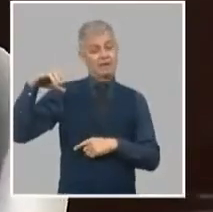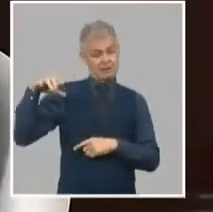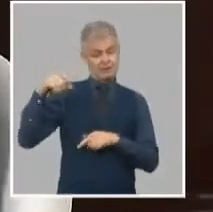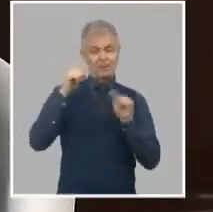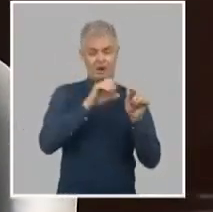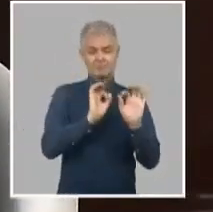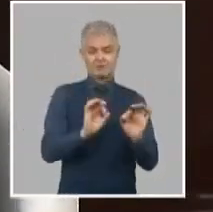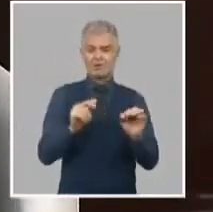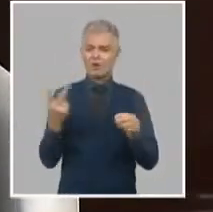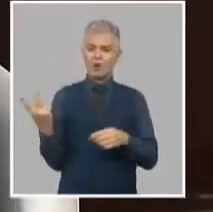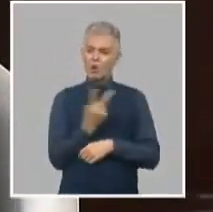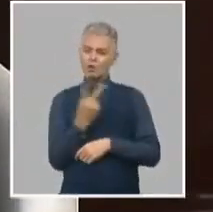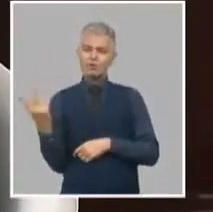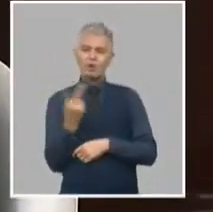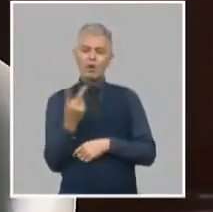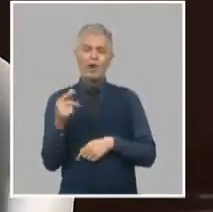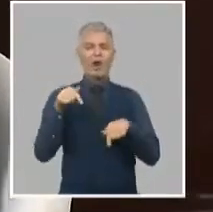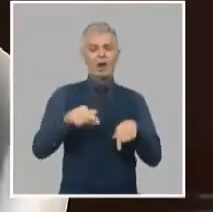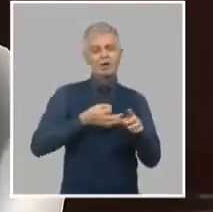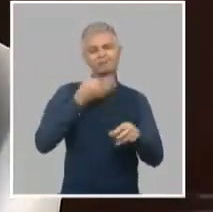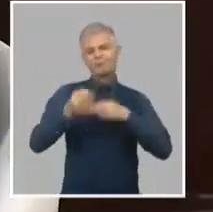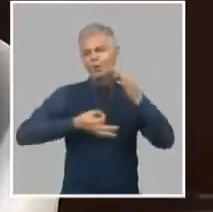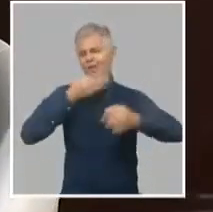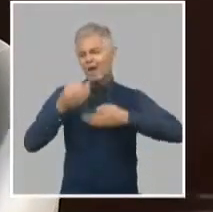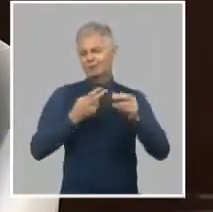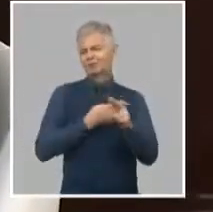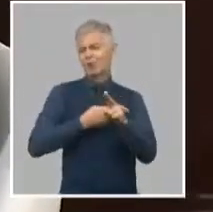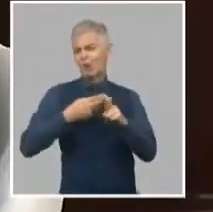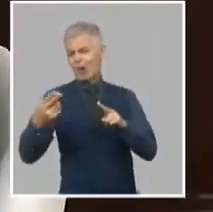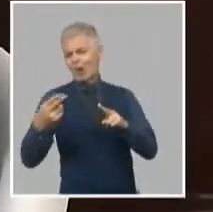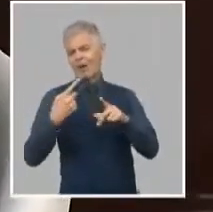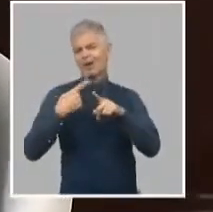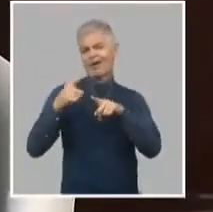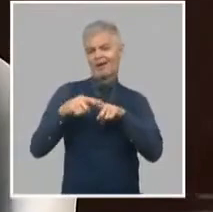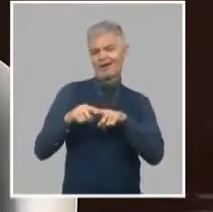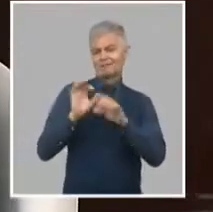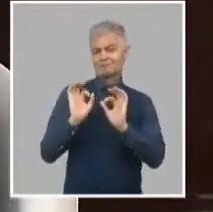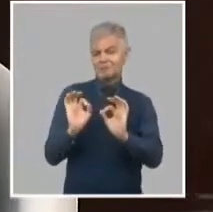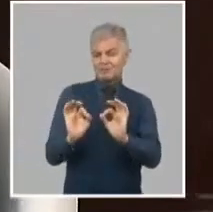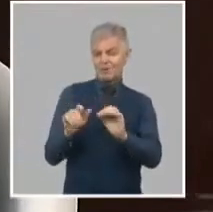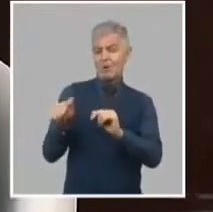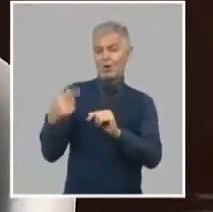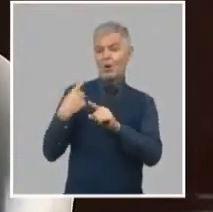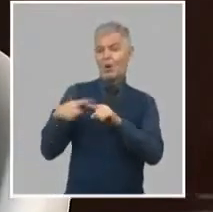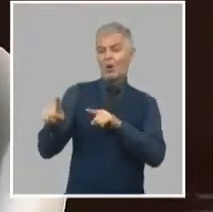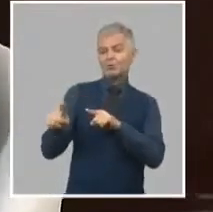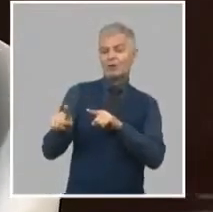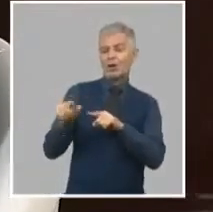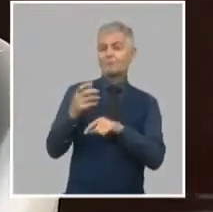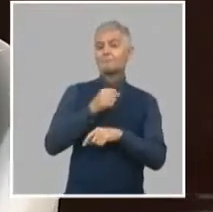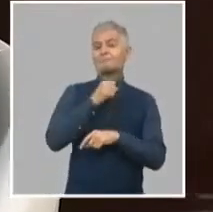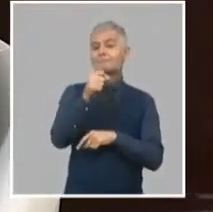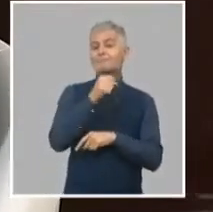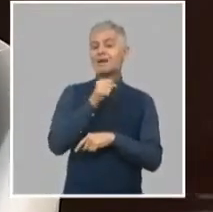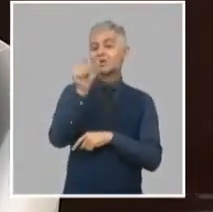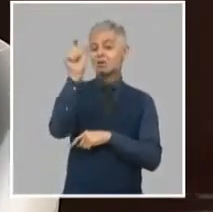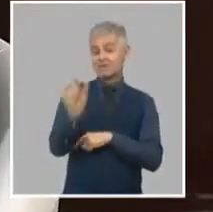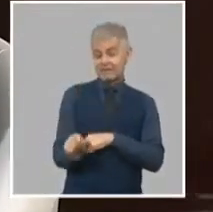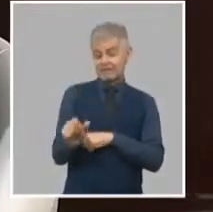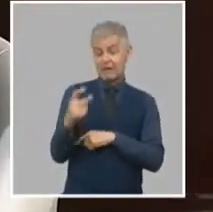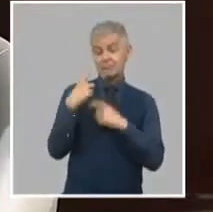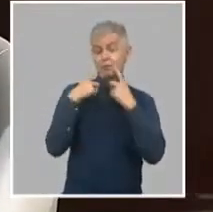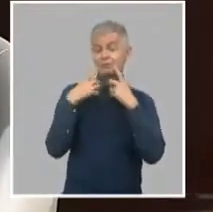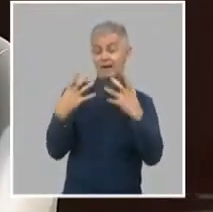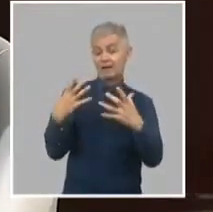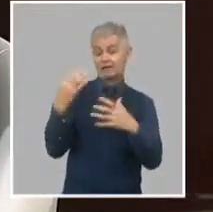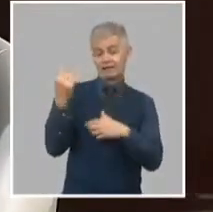estaremos contando historias de las que nos puede hablar en su testimonio un periodista y reconocido